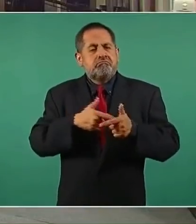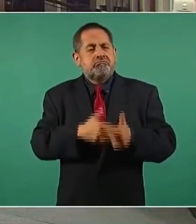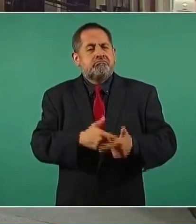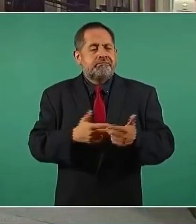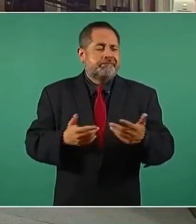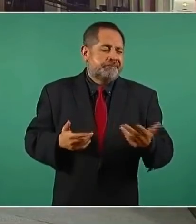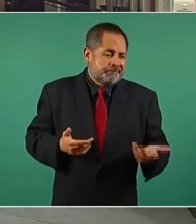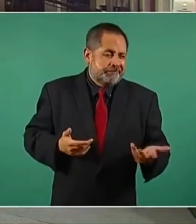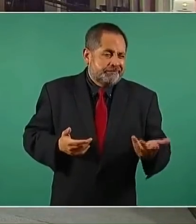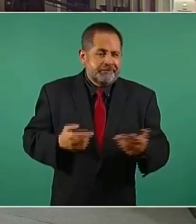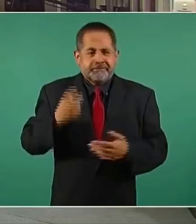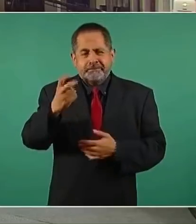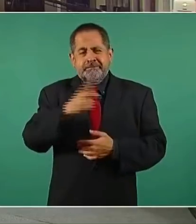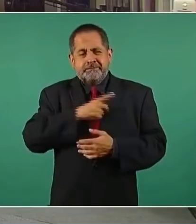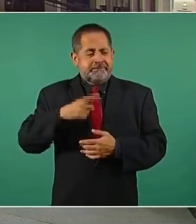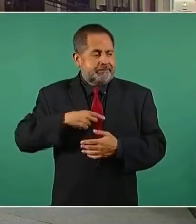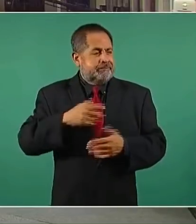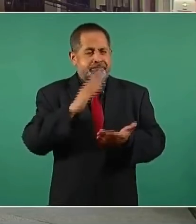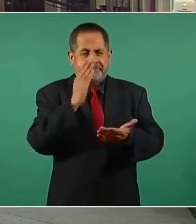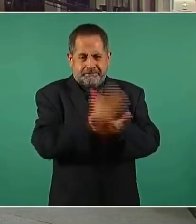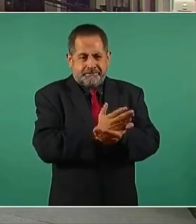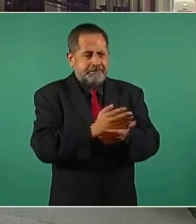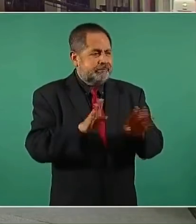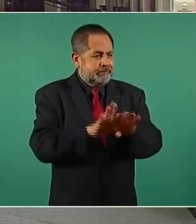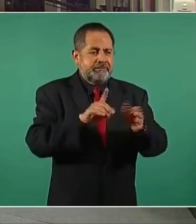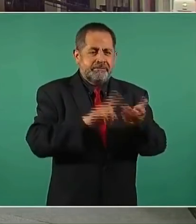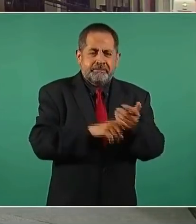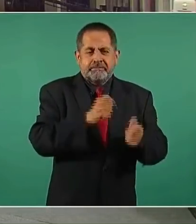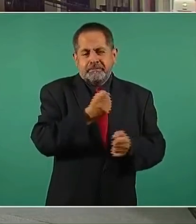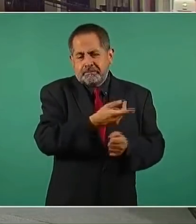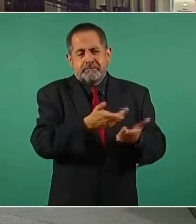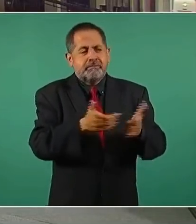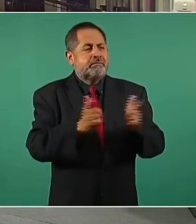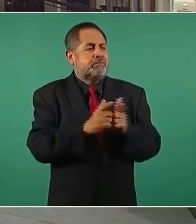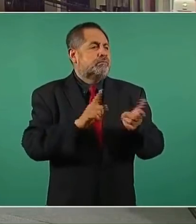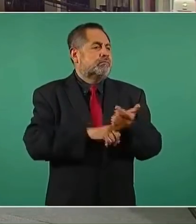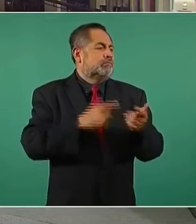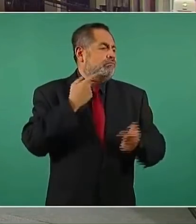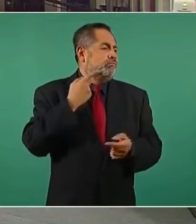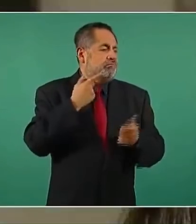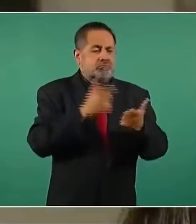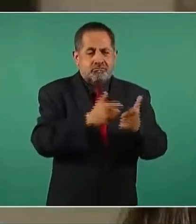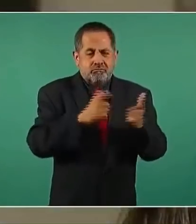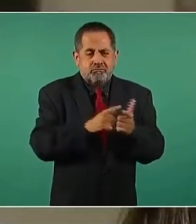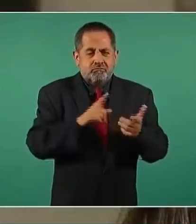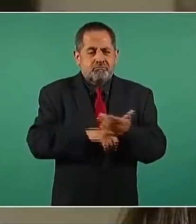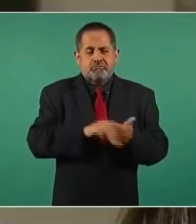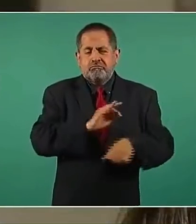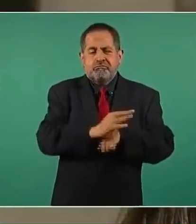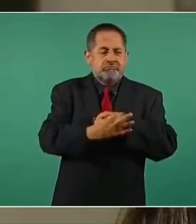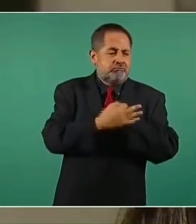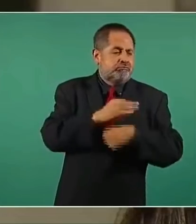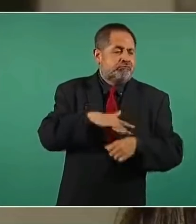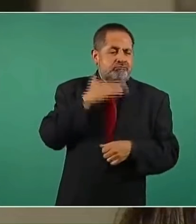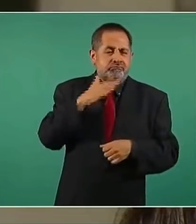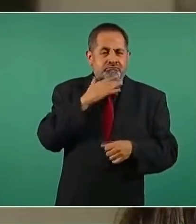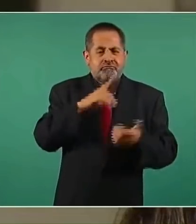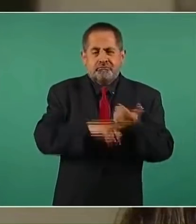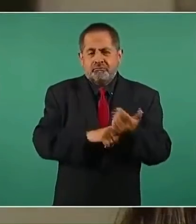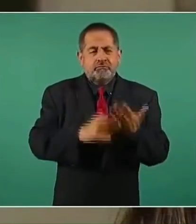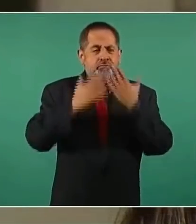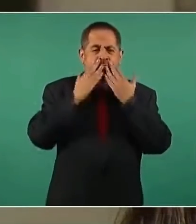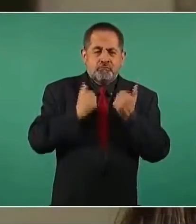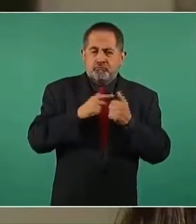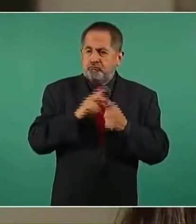necesario acabar con esta impunidad que sigue desarrollándose en los partidos, que dicho sea de paso, encubren a corruptos y muchos de ellos no cuentan